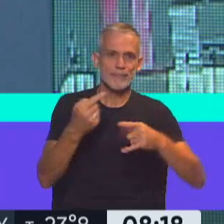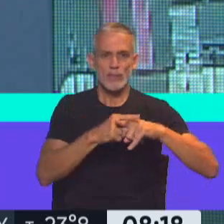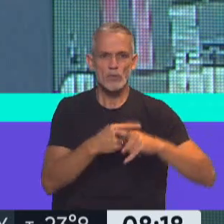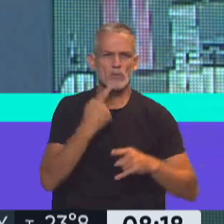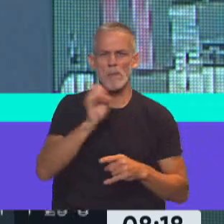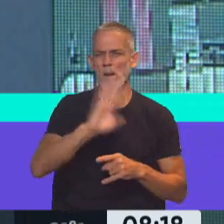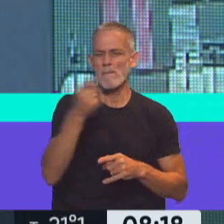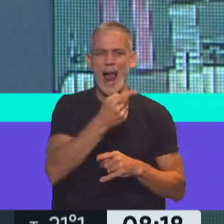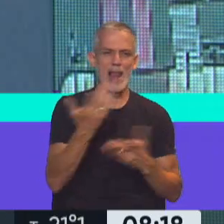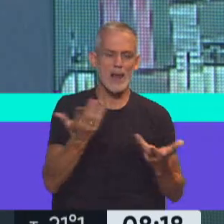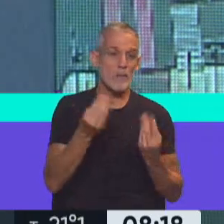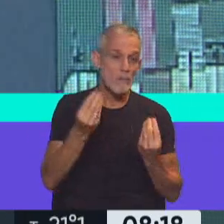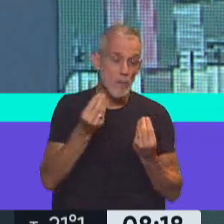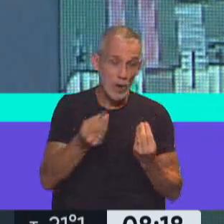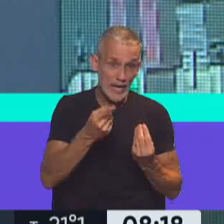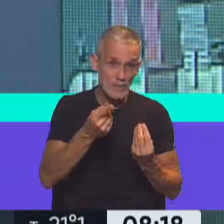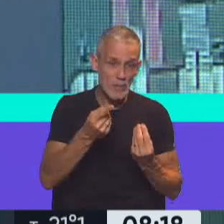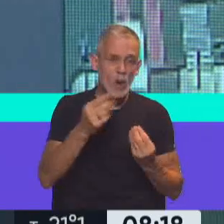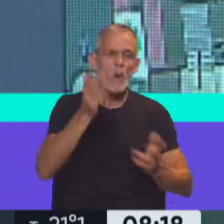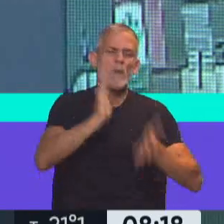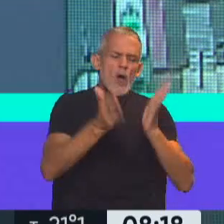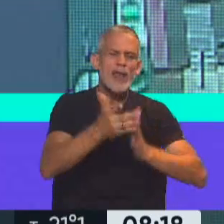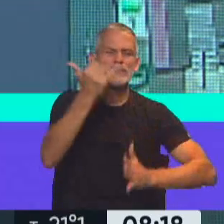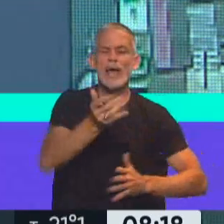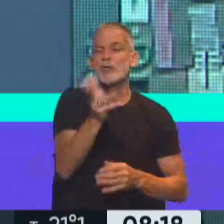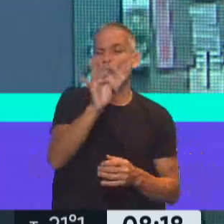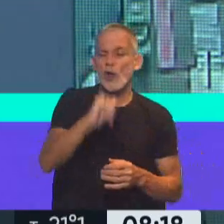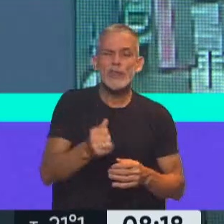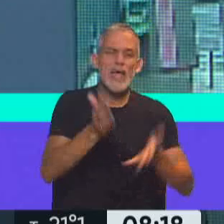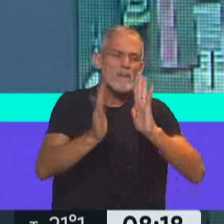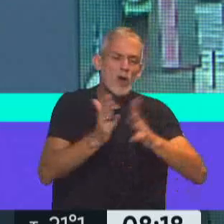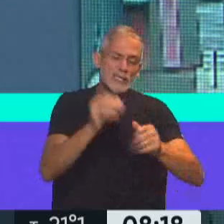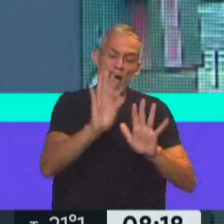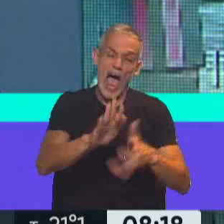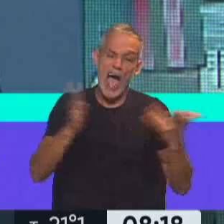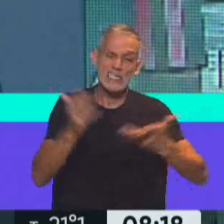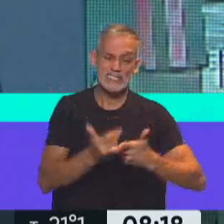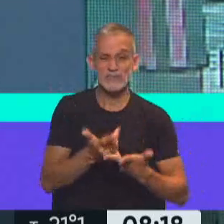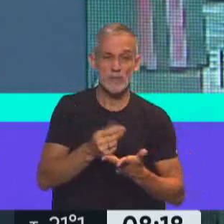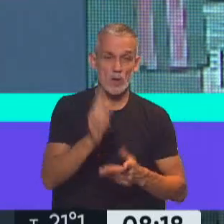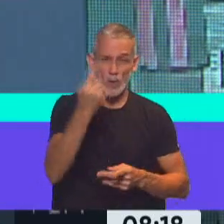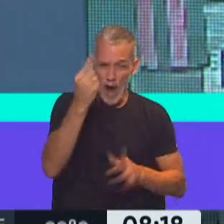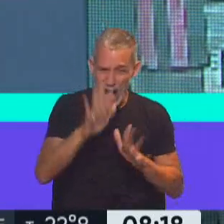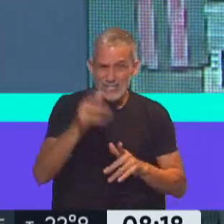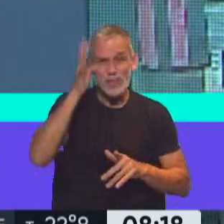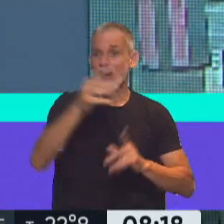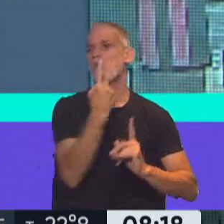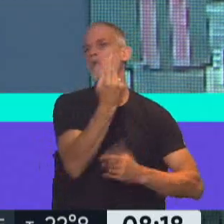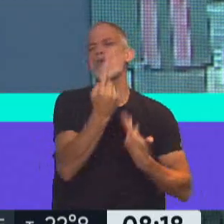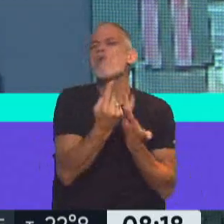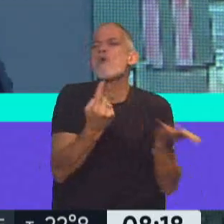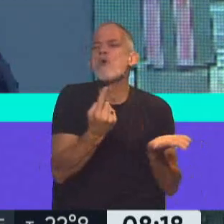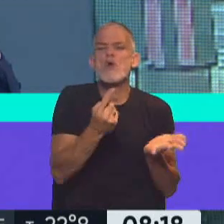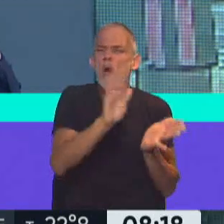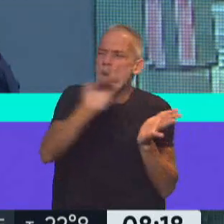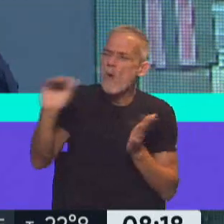de pensarlo como parte de ciertas violencias que se dan cotidianamente. Como un hecho aislado. Y como que esto